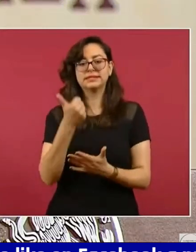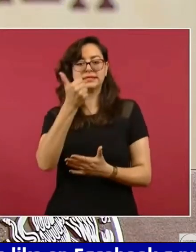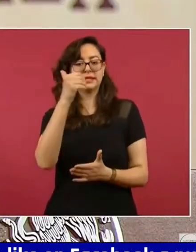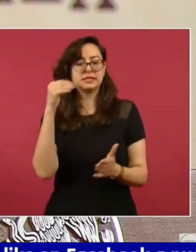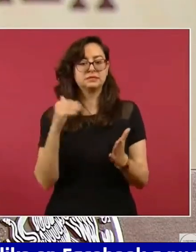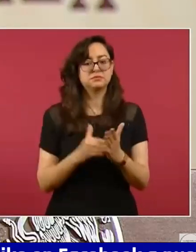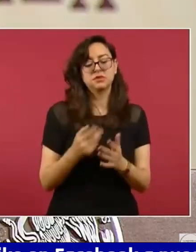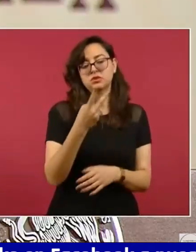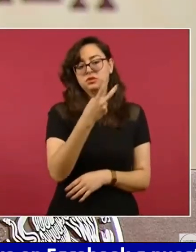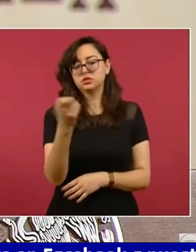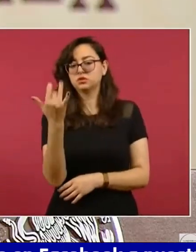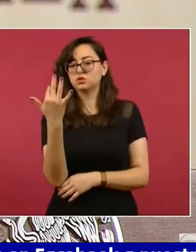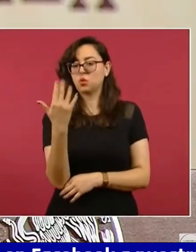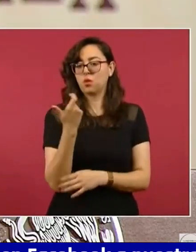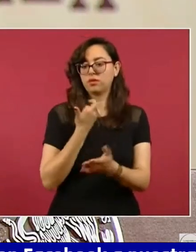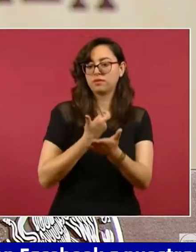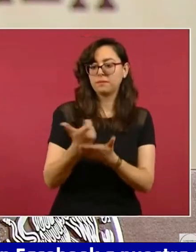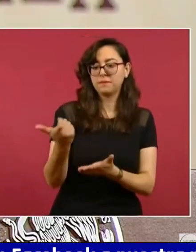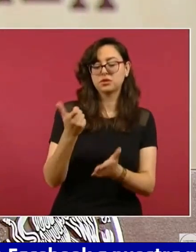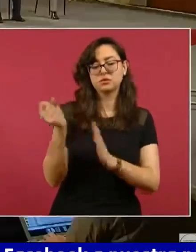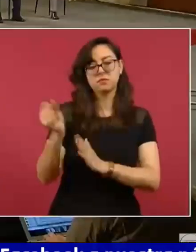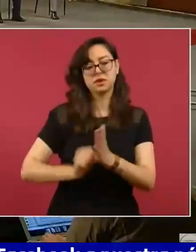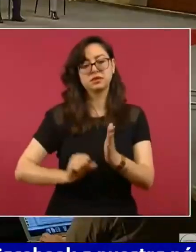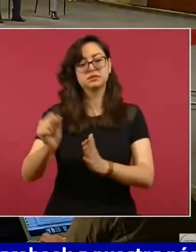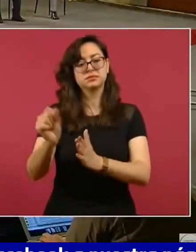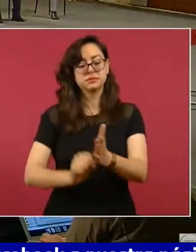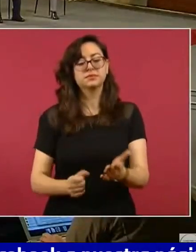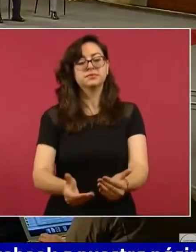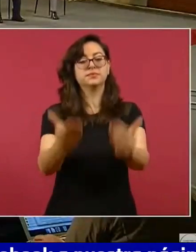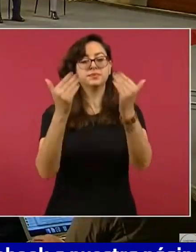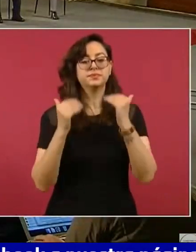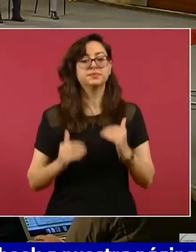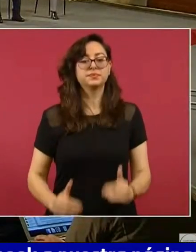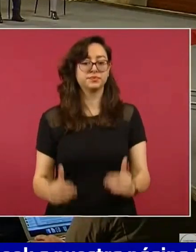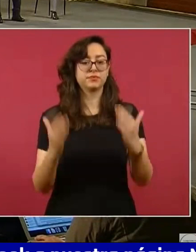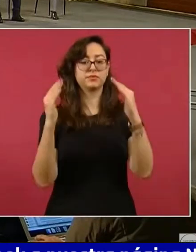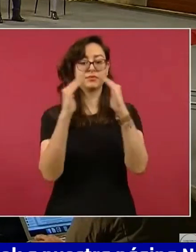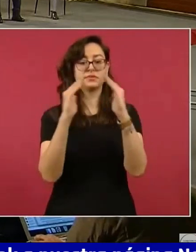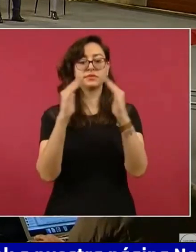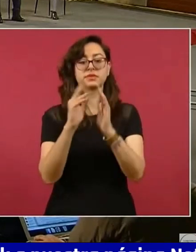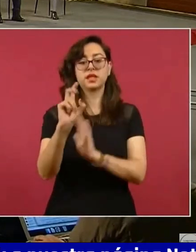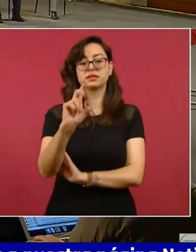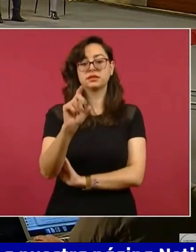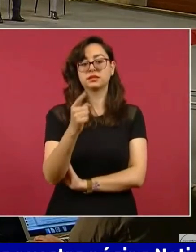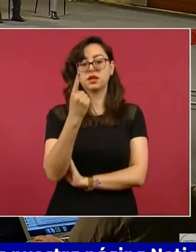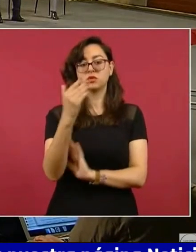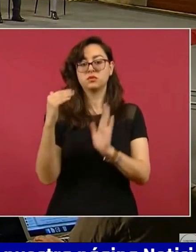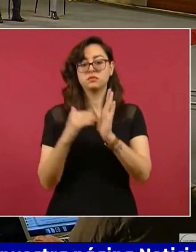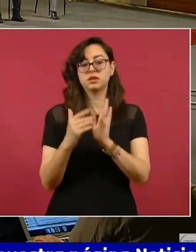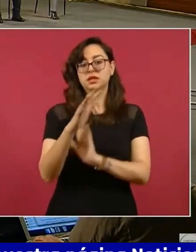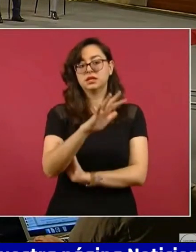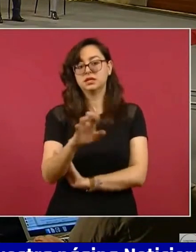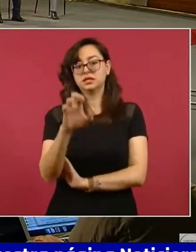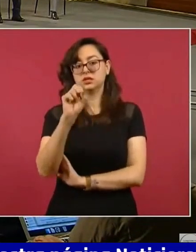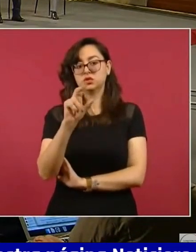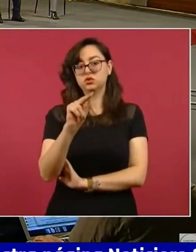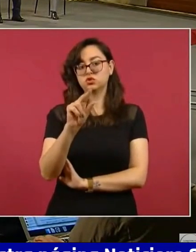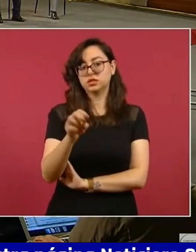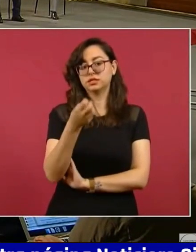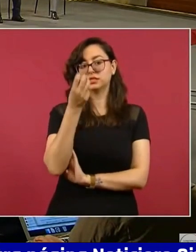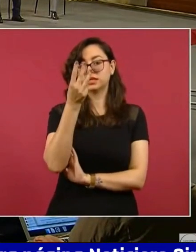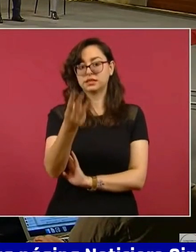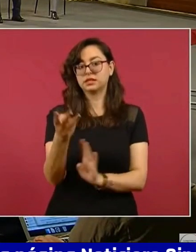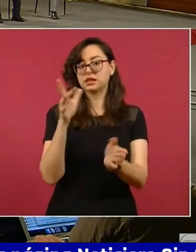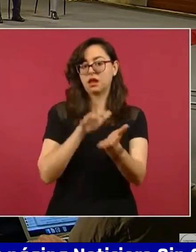pesos. En el caso de vivienda, se han entregado 31 mil 583 apoyos para